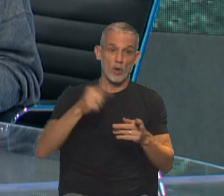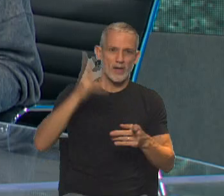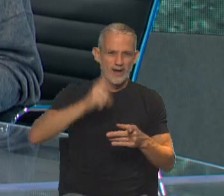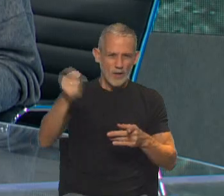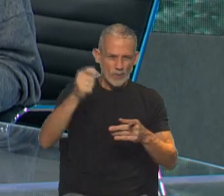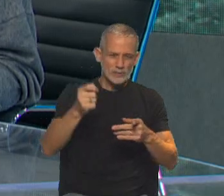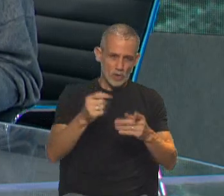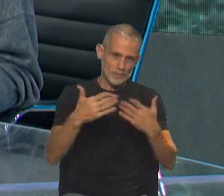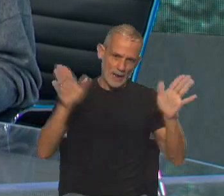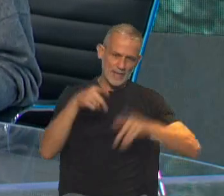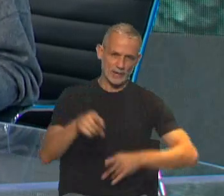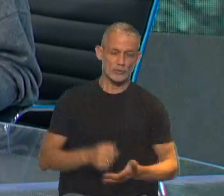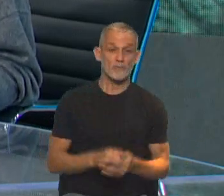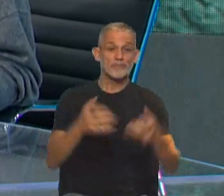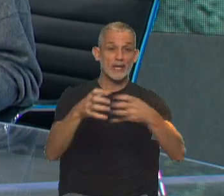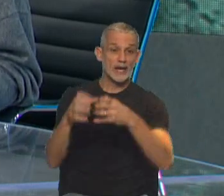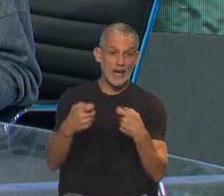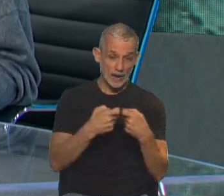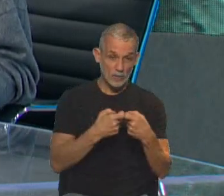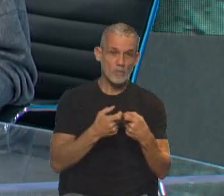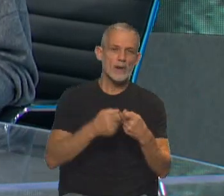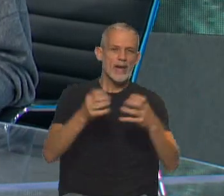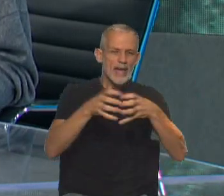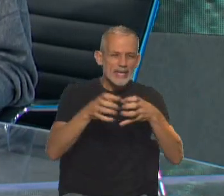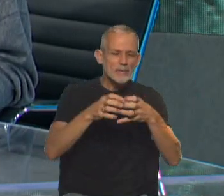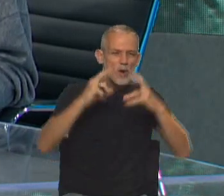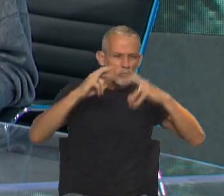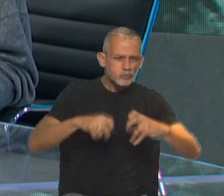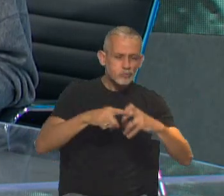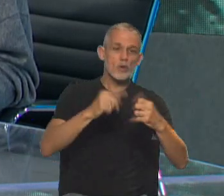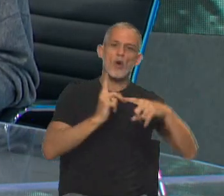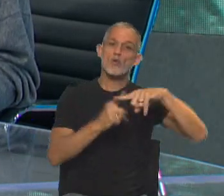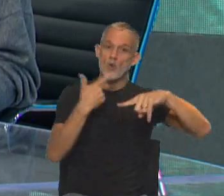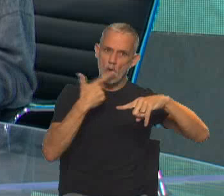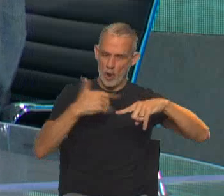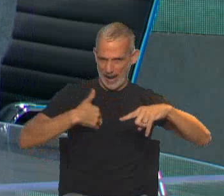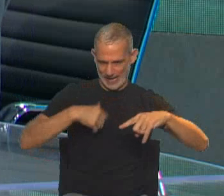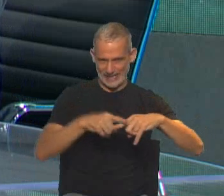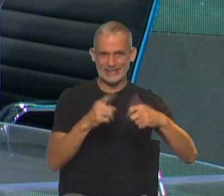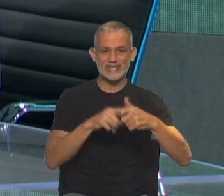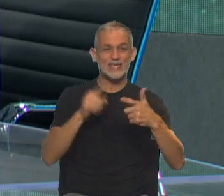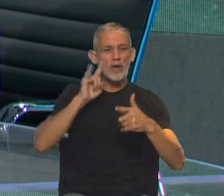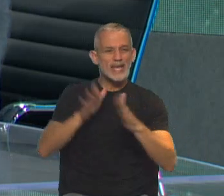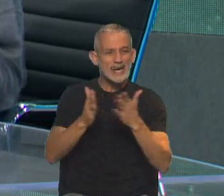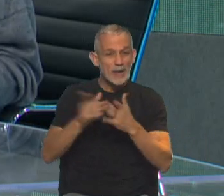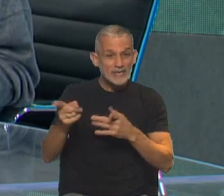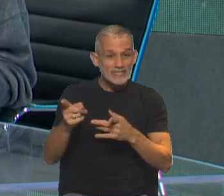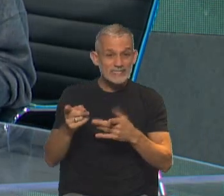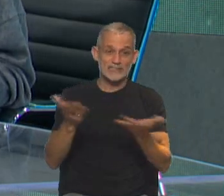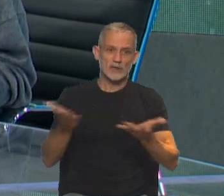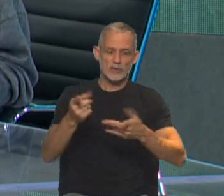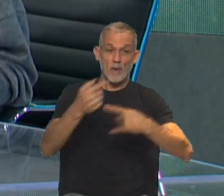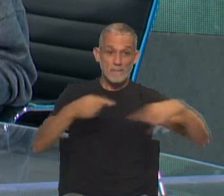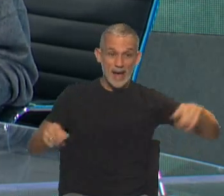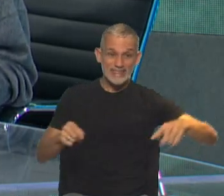causa, ¿no? Claro. Y agrupaciones como el Equipo Argentino de Antropología Forense, la Cruz Roja Argentina, que han trabajado, y estas revistas que nosotros hoy compartimos con ustedes, y este